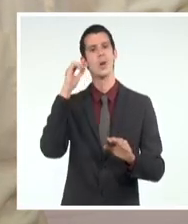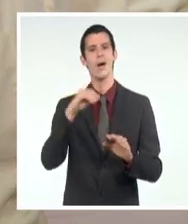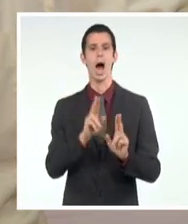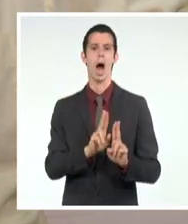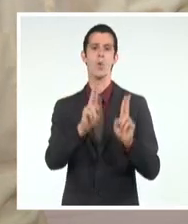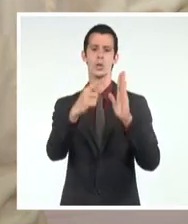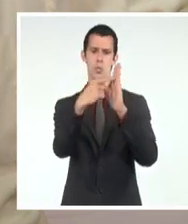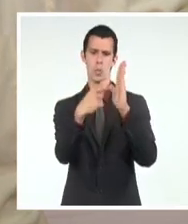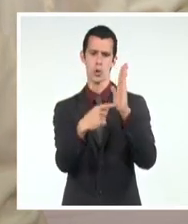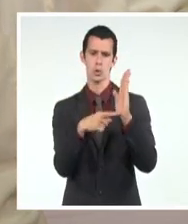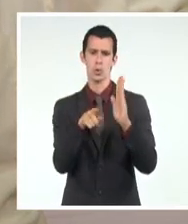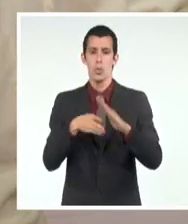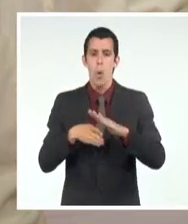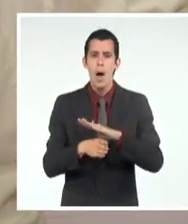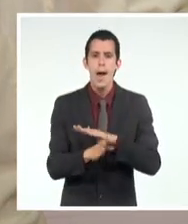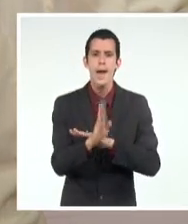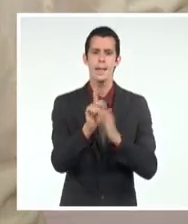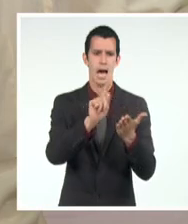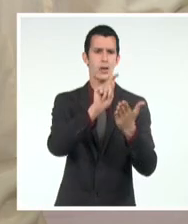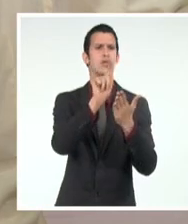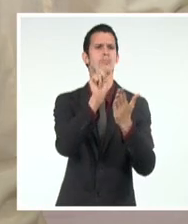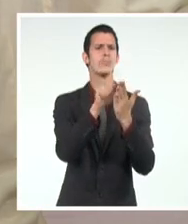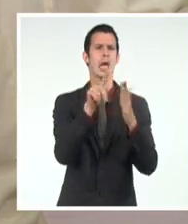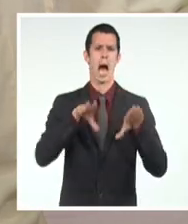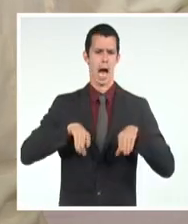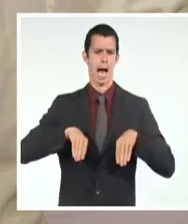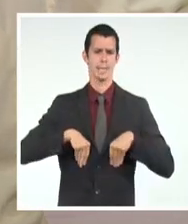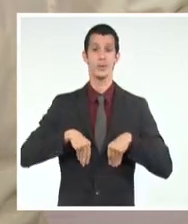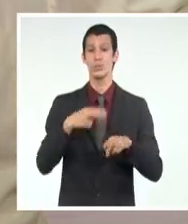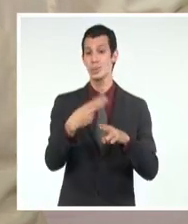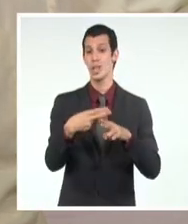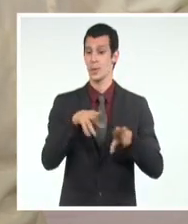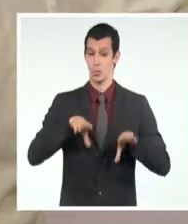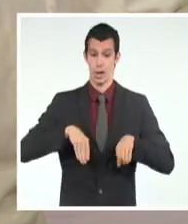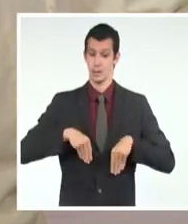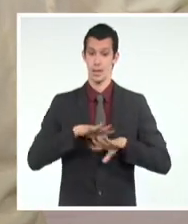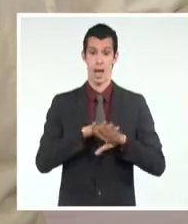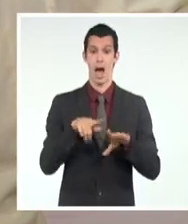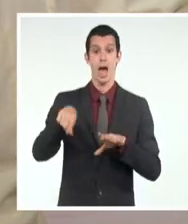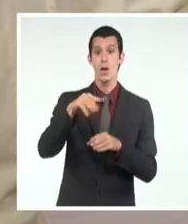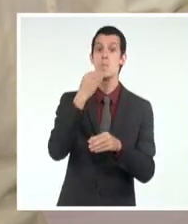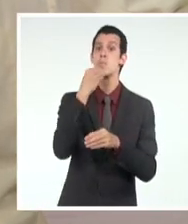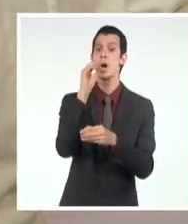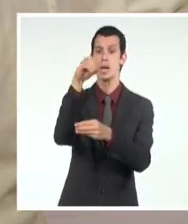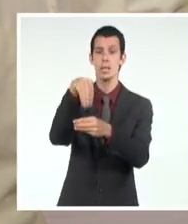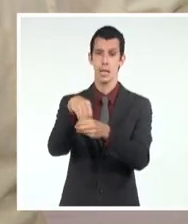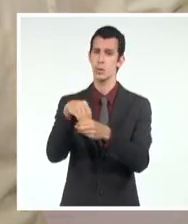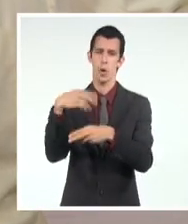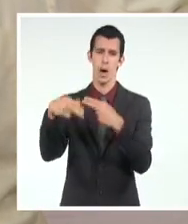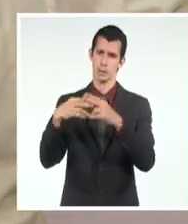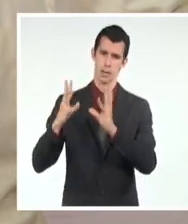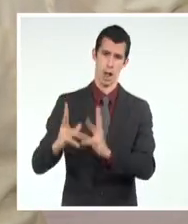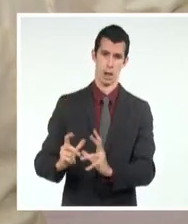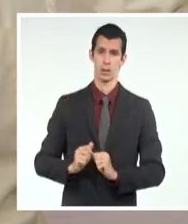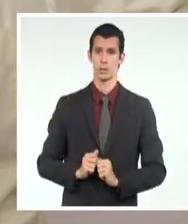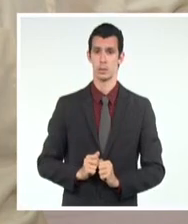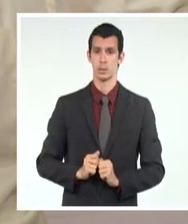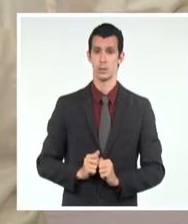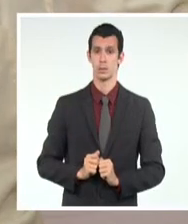sus procedimientos en relación a cómo actuar con quienes violan los términos